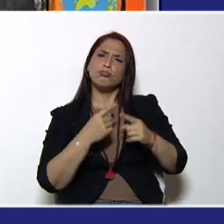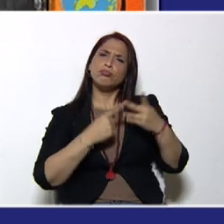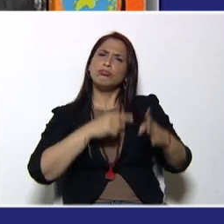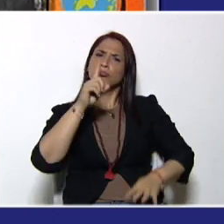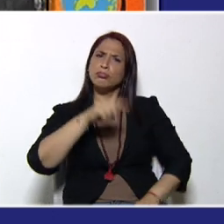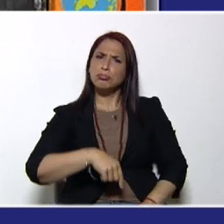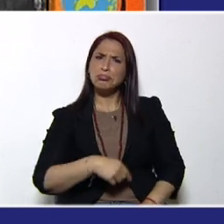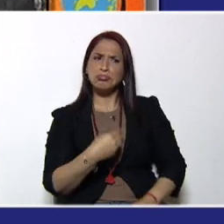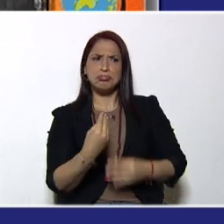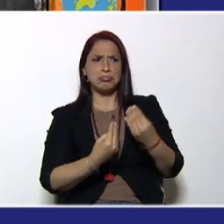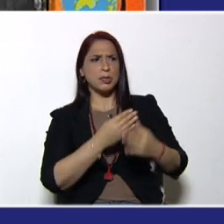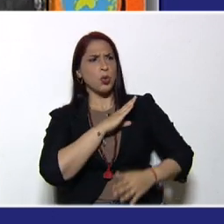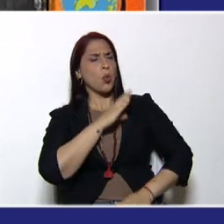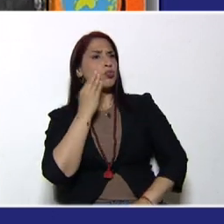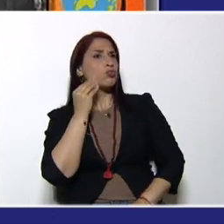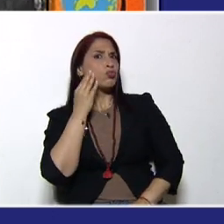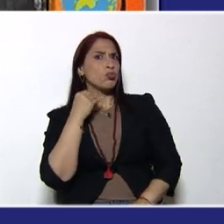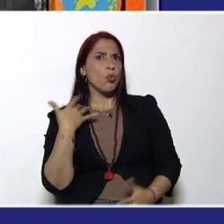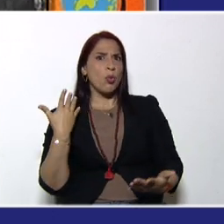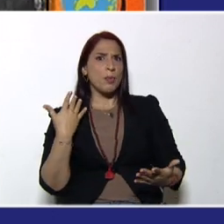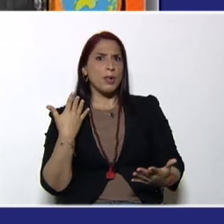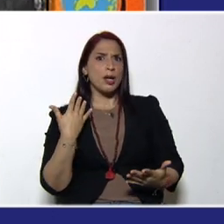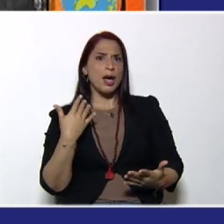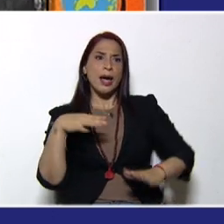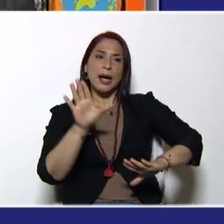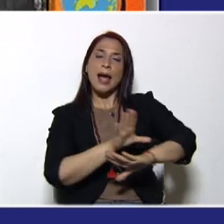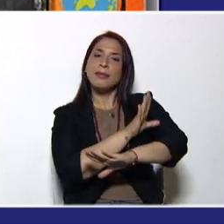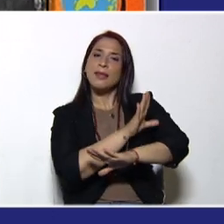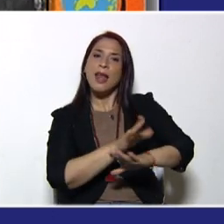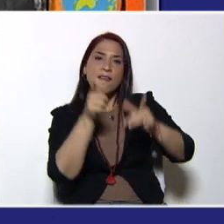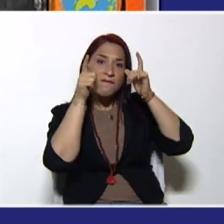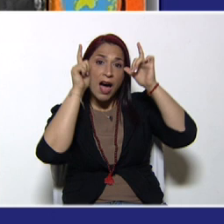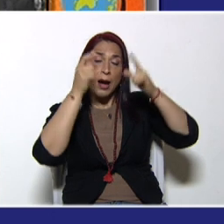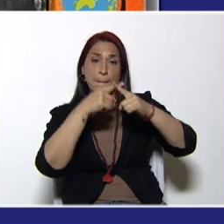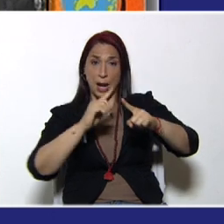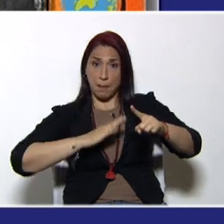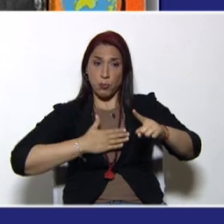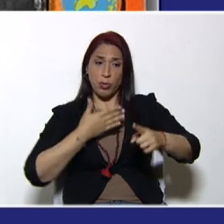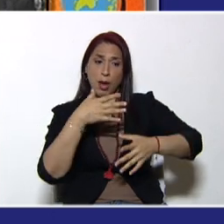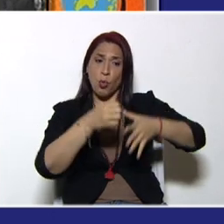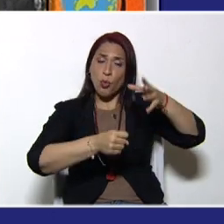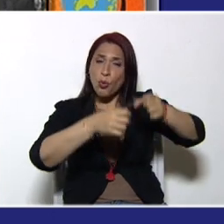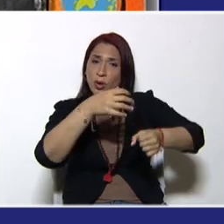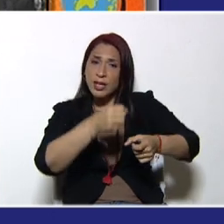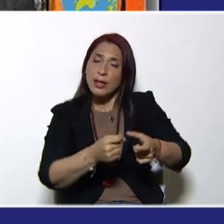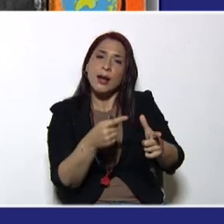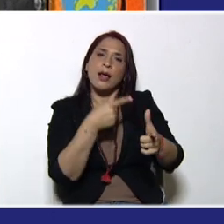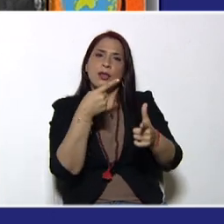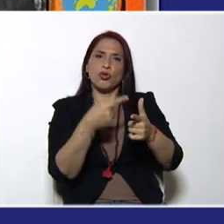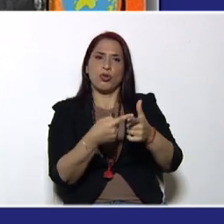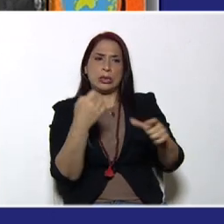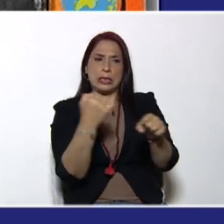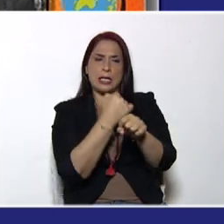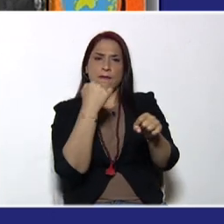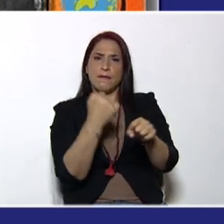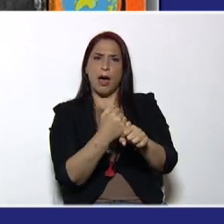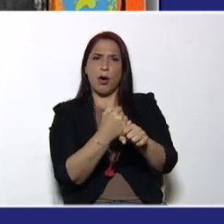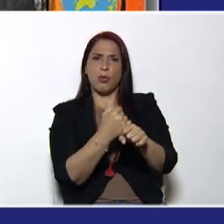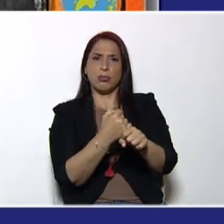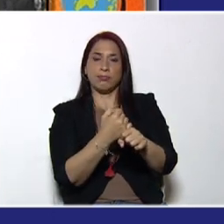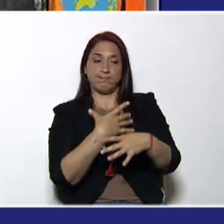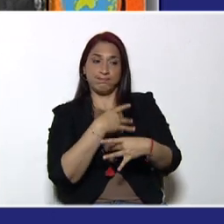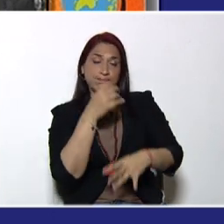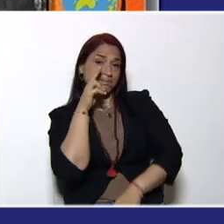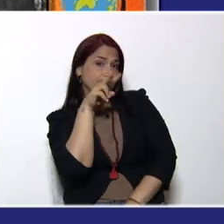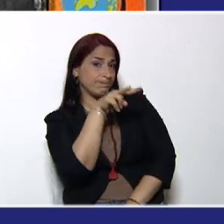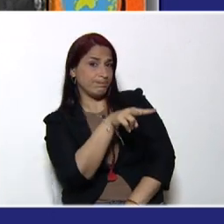ellos allá, para ellos es costumbre cantarle a la vaca para ordeñarla, ¿no? Y para las faenas de trabajo también es algo interesante de